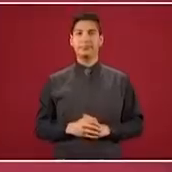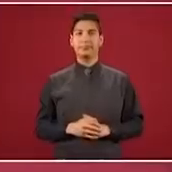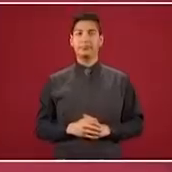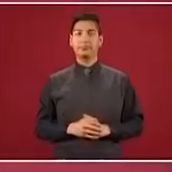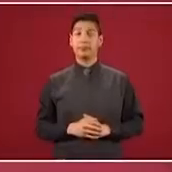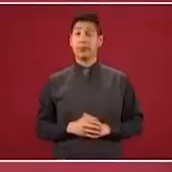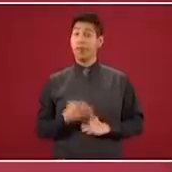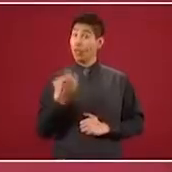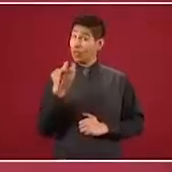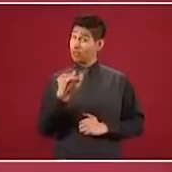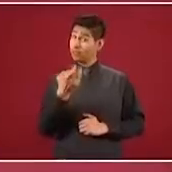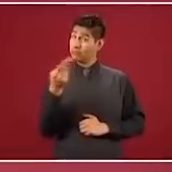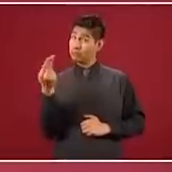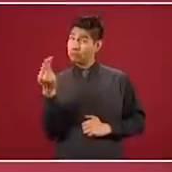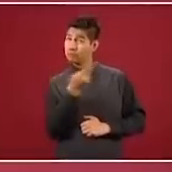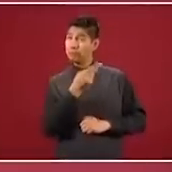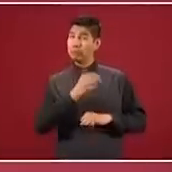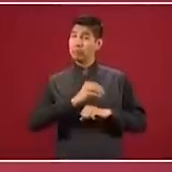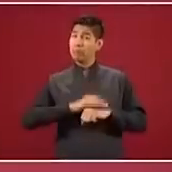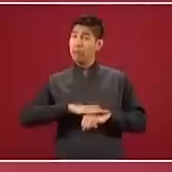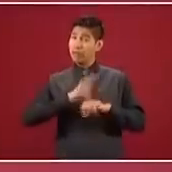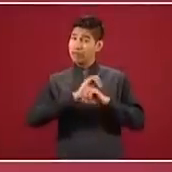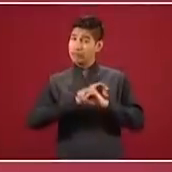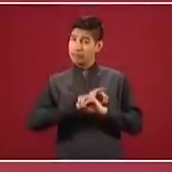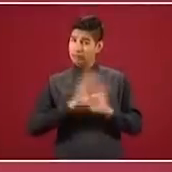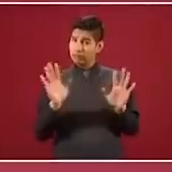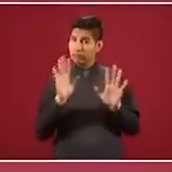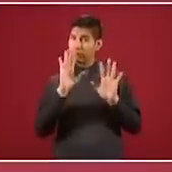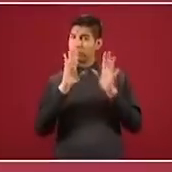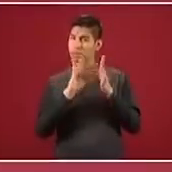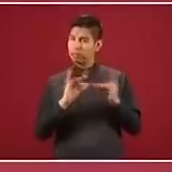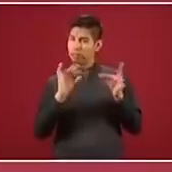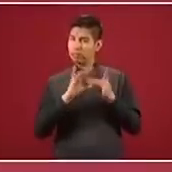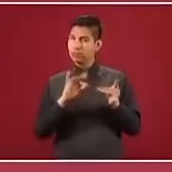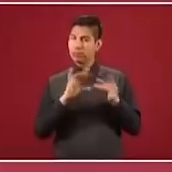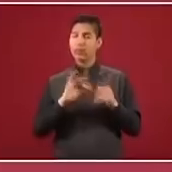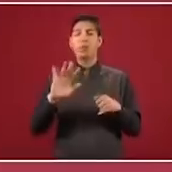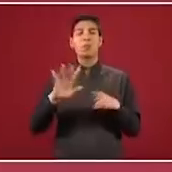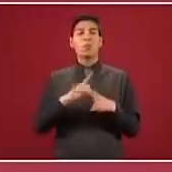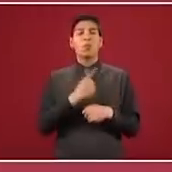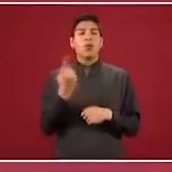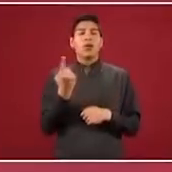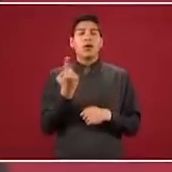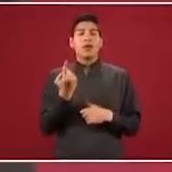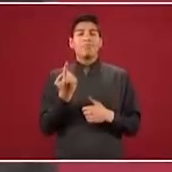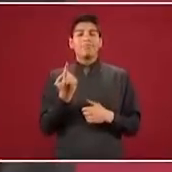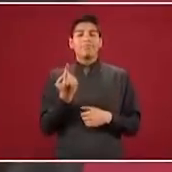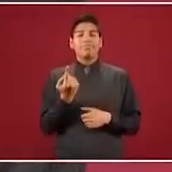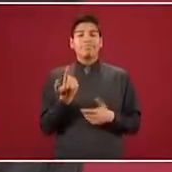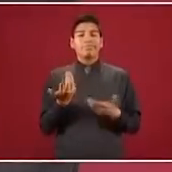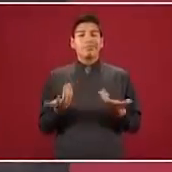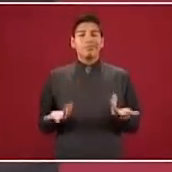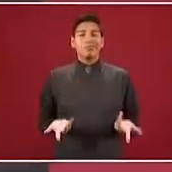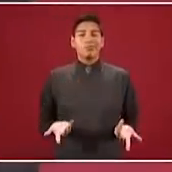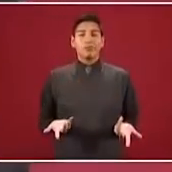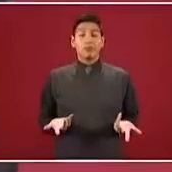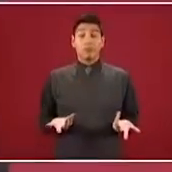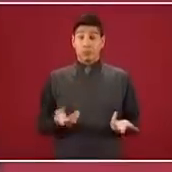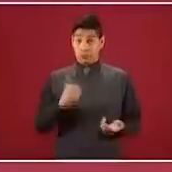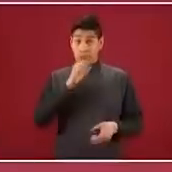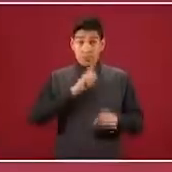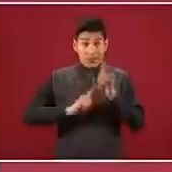Todo esto lo aclaro porque no se debe de